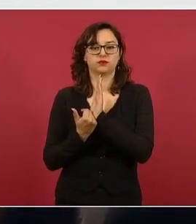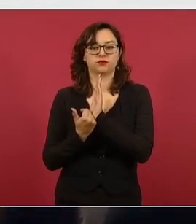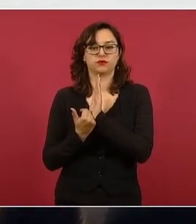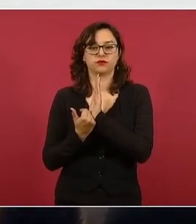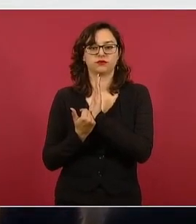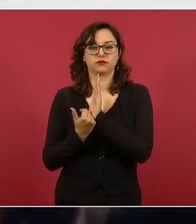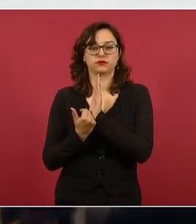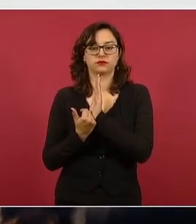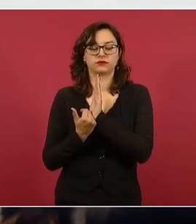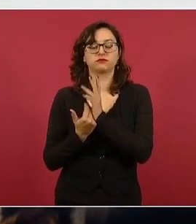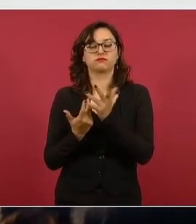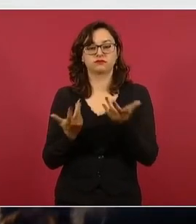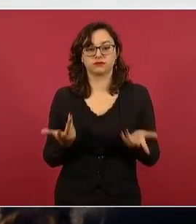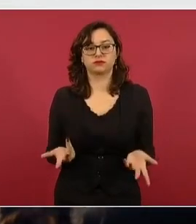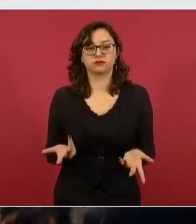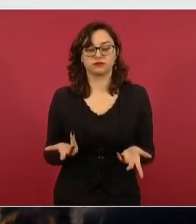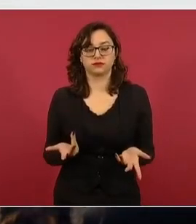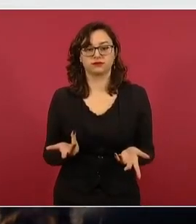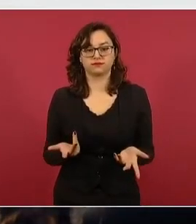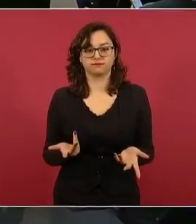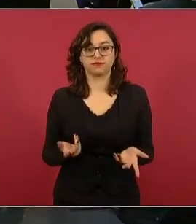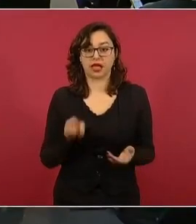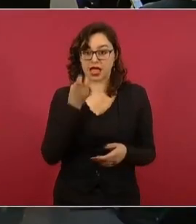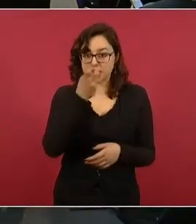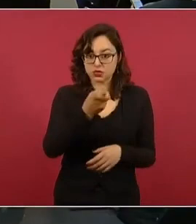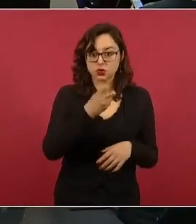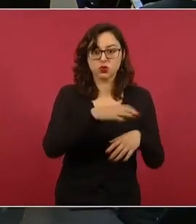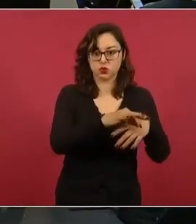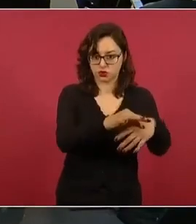Bueno, esta es la realidad. Y tú dices, ¿y la percepción?